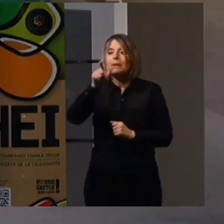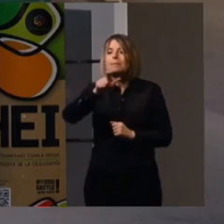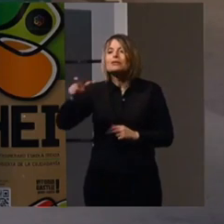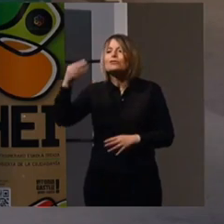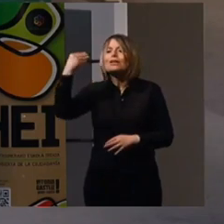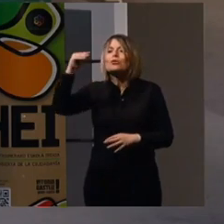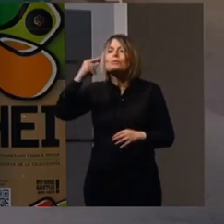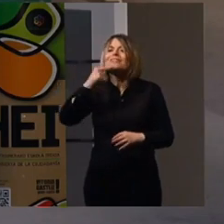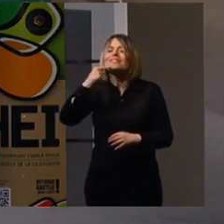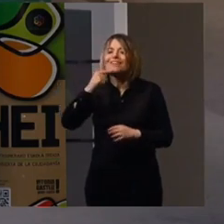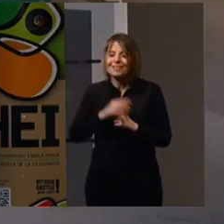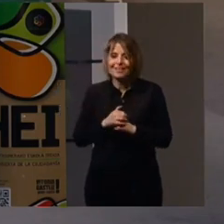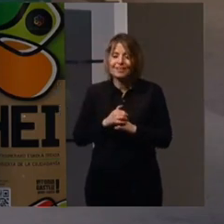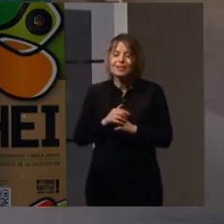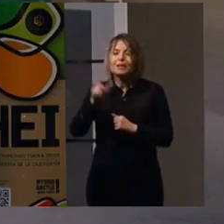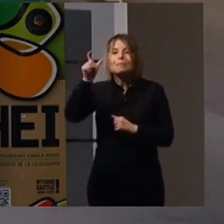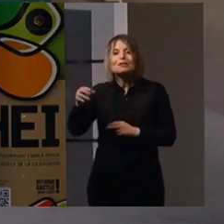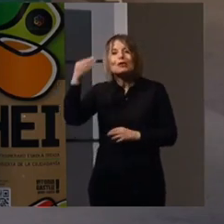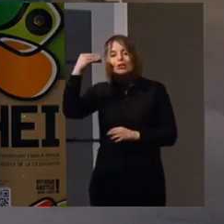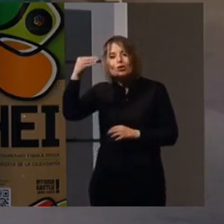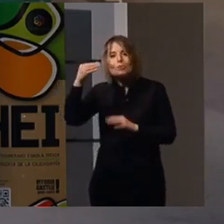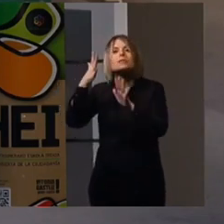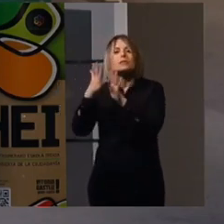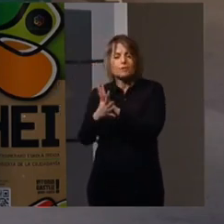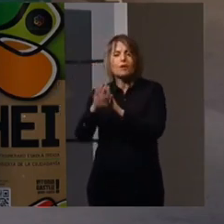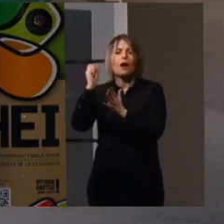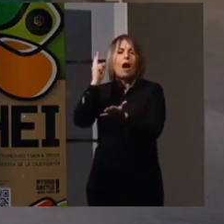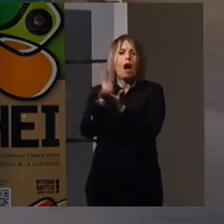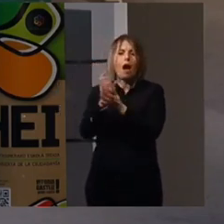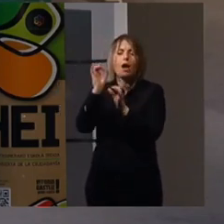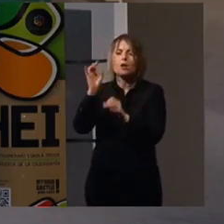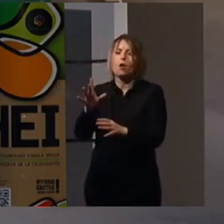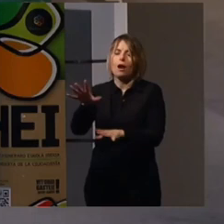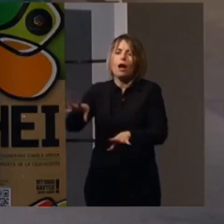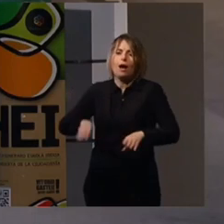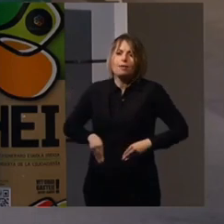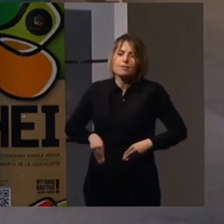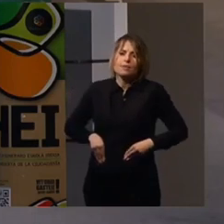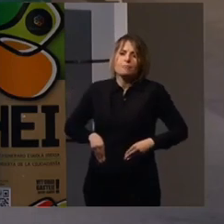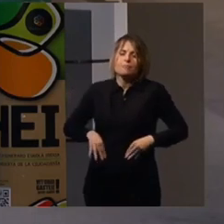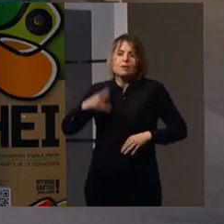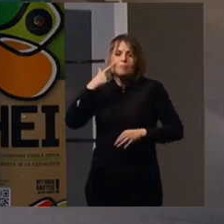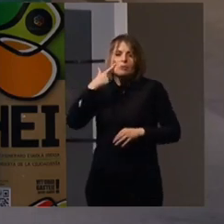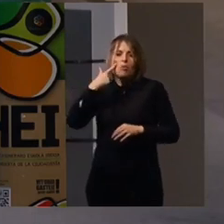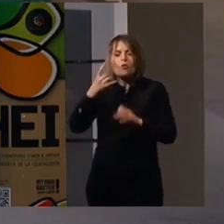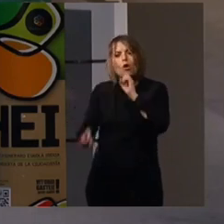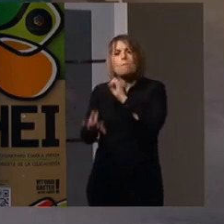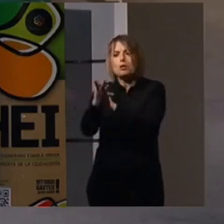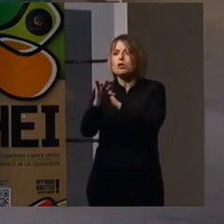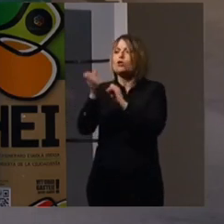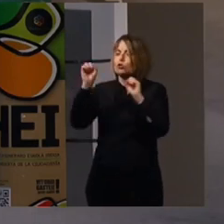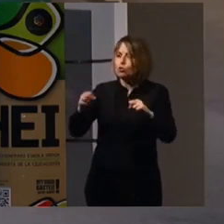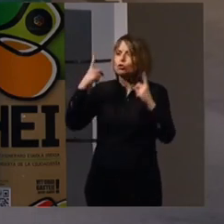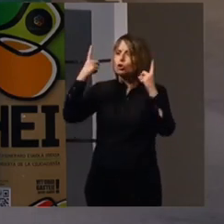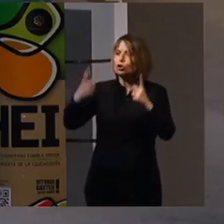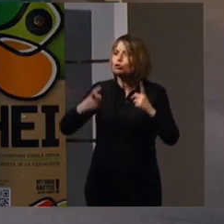joven, no la gente joven que se sube a ese carro y abraza este rollo, ¿no? Este rollo criptobro y este rollo emprendedor de vale, pues